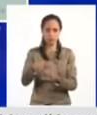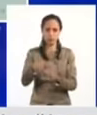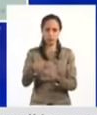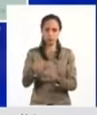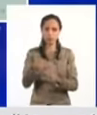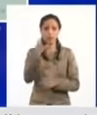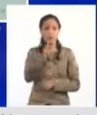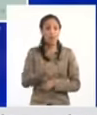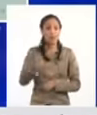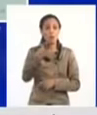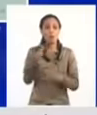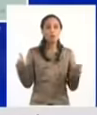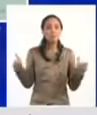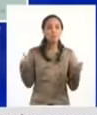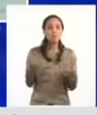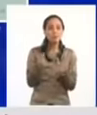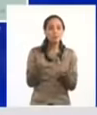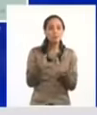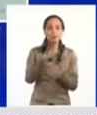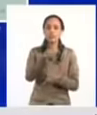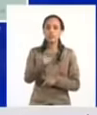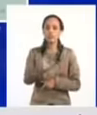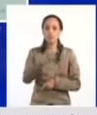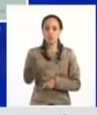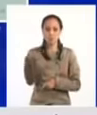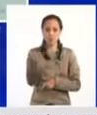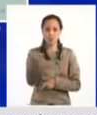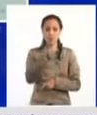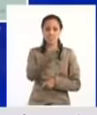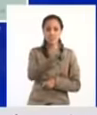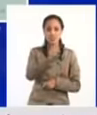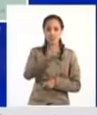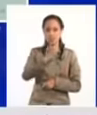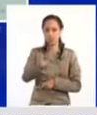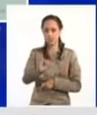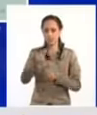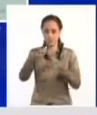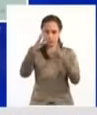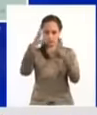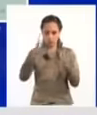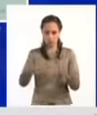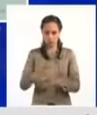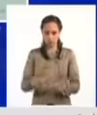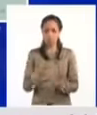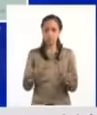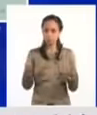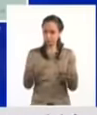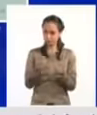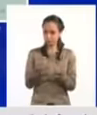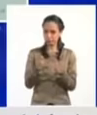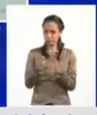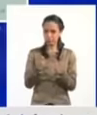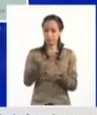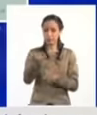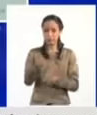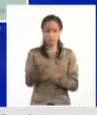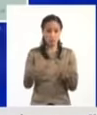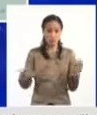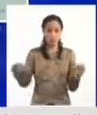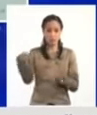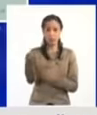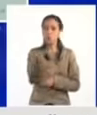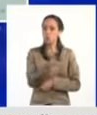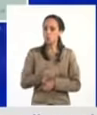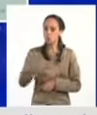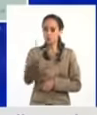Camagüey disminuye 18 menos, 136 en total. La mayor transmisión en el municipio de